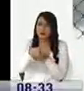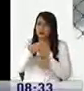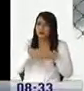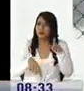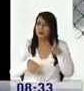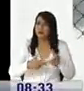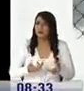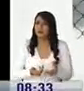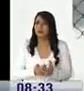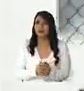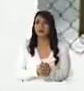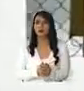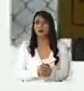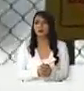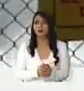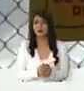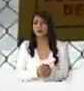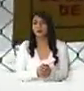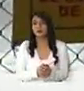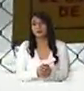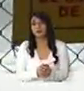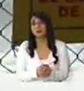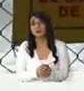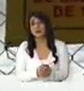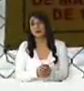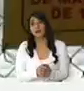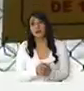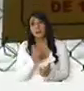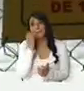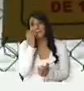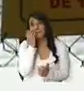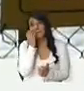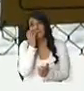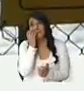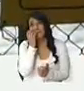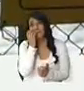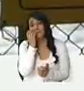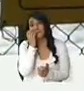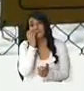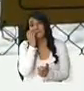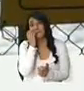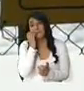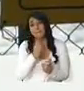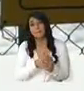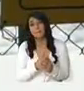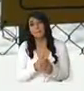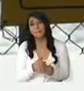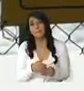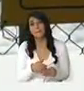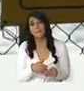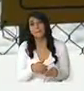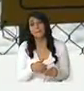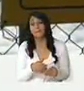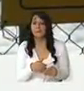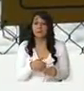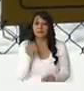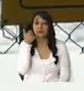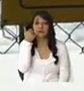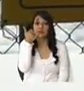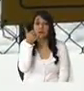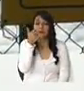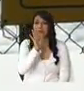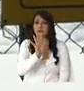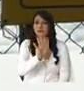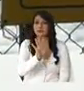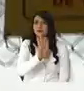públicas está mandando horario de atención mira mira ahí están las reservaciones Marlene tip ahí No no eso